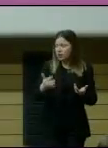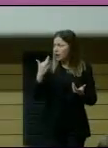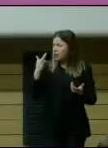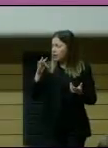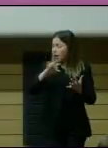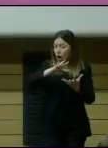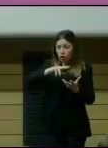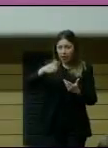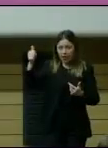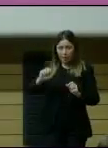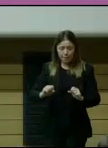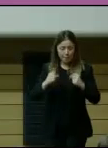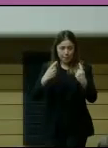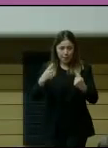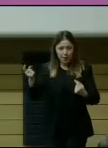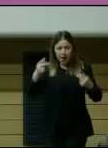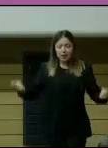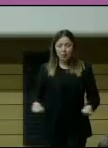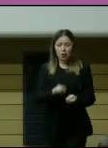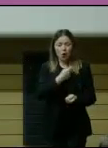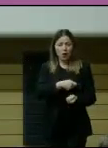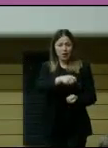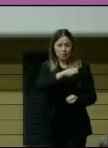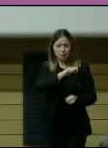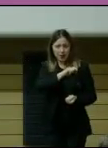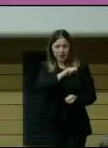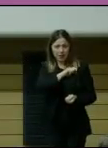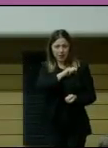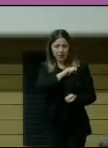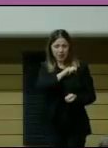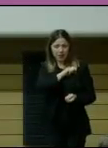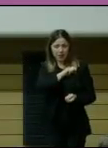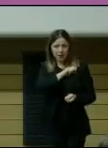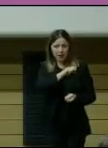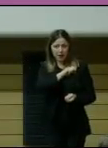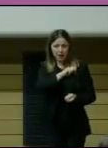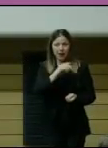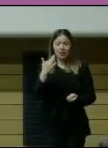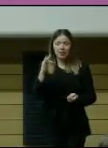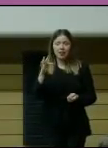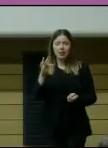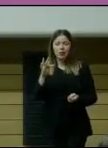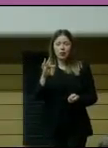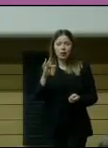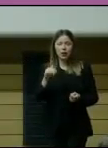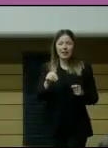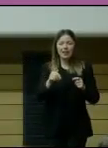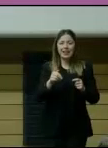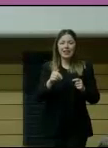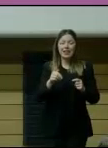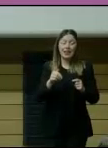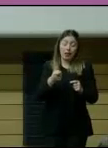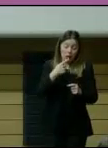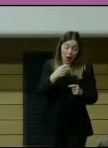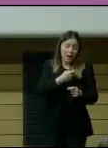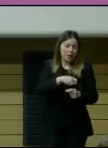es la primera noticia que se publicó en España que daba a intuir de que el fentanilo ilícito estaba en España. Y